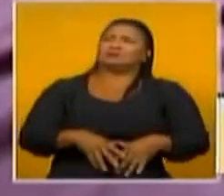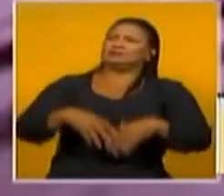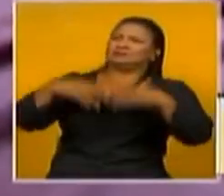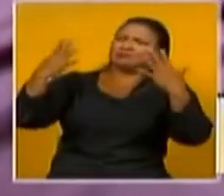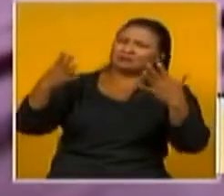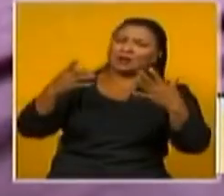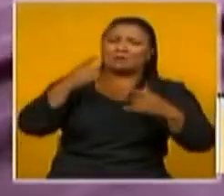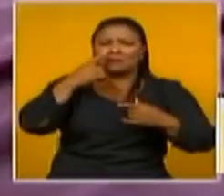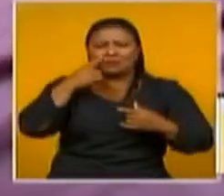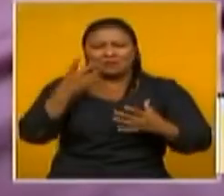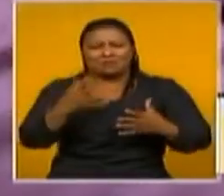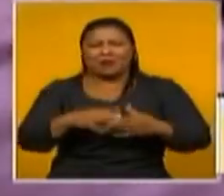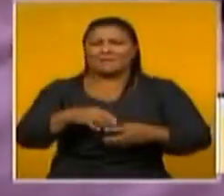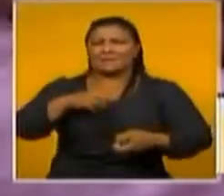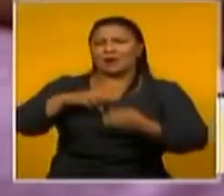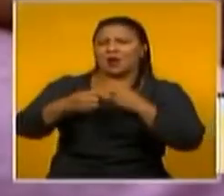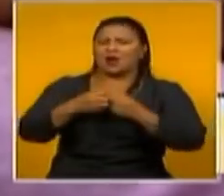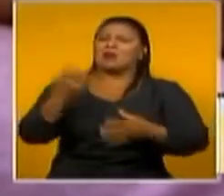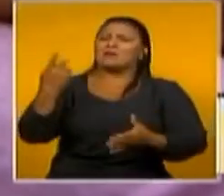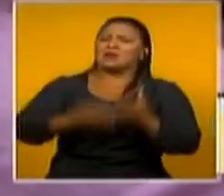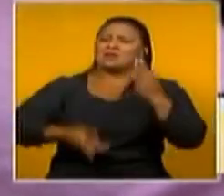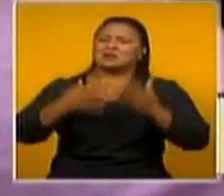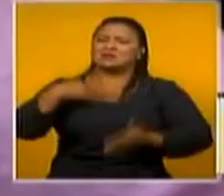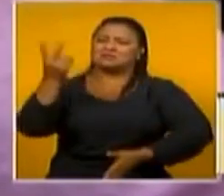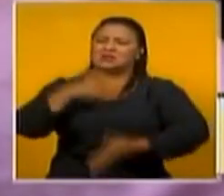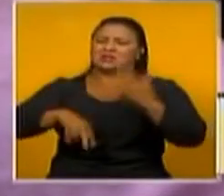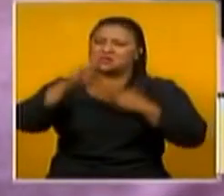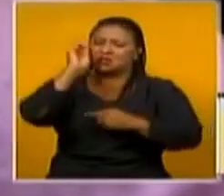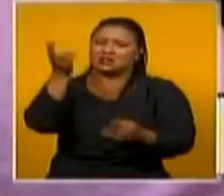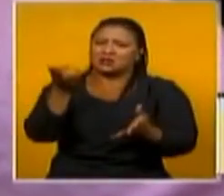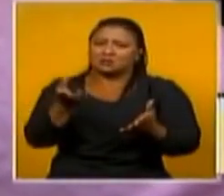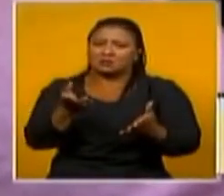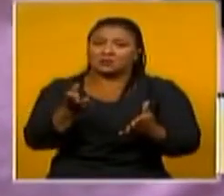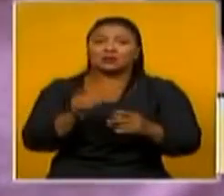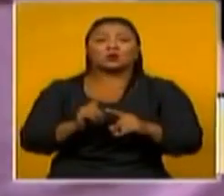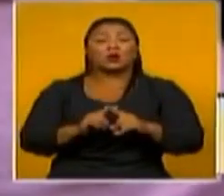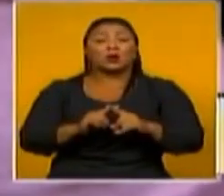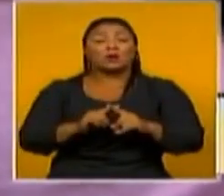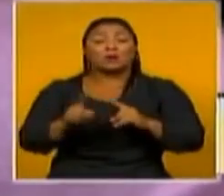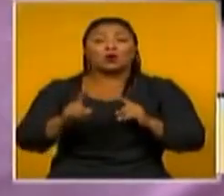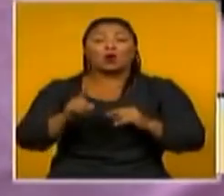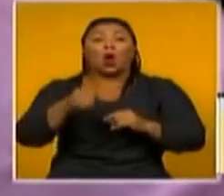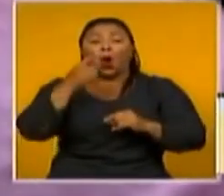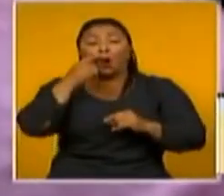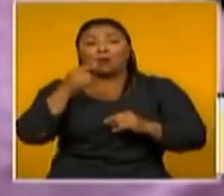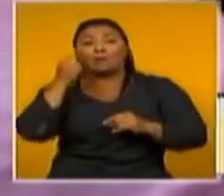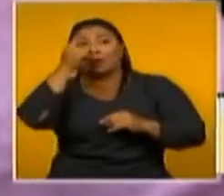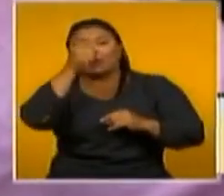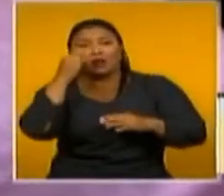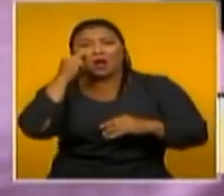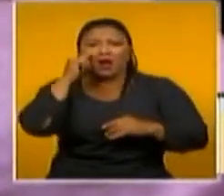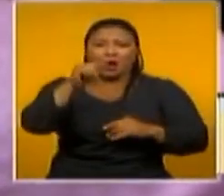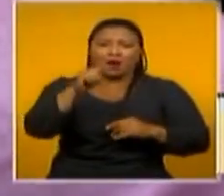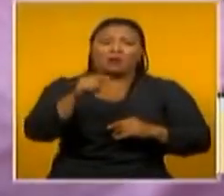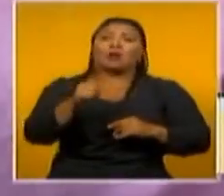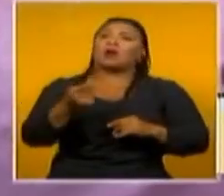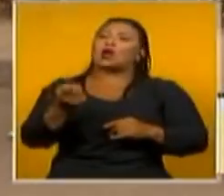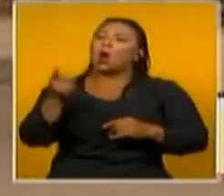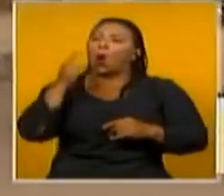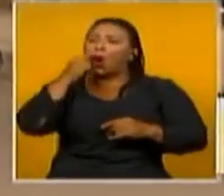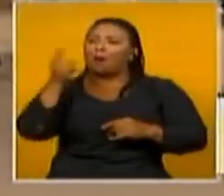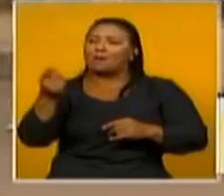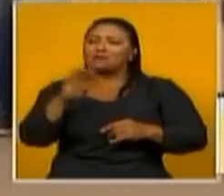reaccionó así el papá, se puso a pelear ahí. El señor que está dentro, él le ha visto todo. Entonces ahí dice que le ha dado con una piedra, no